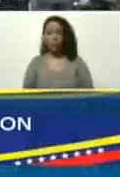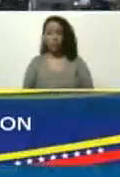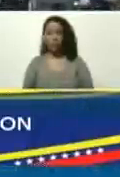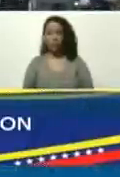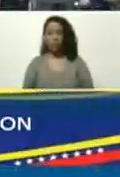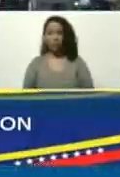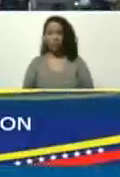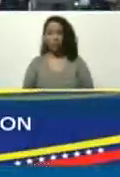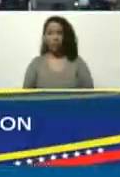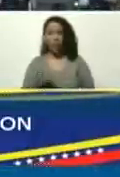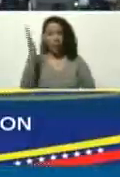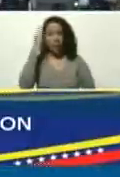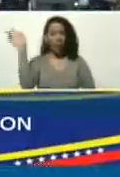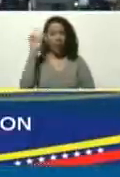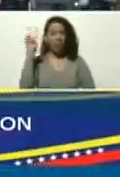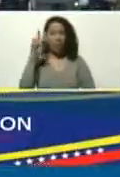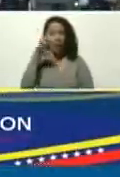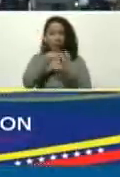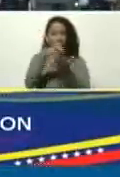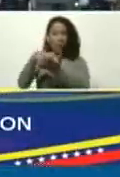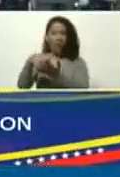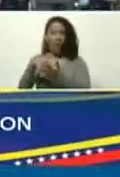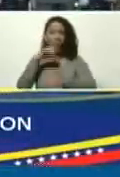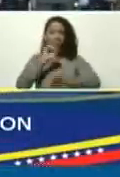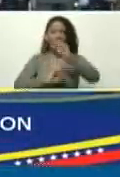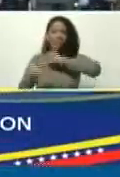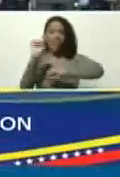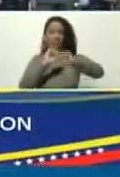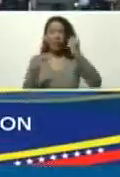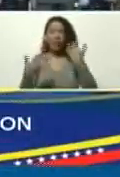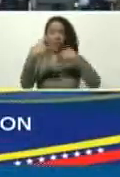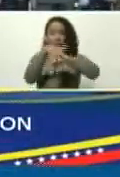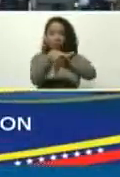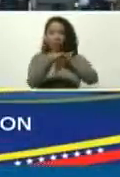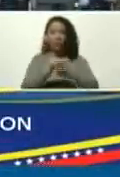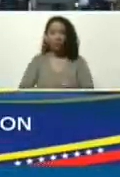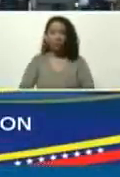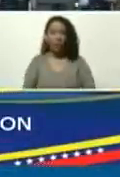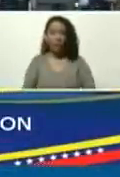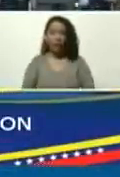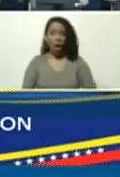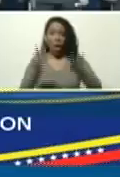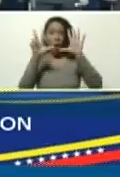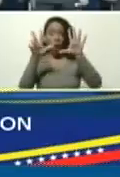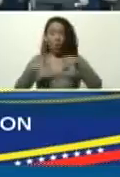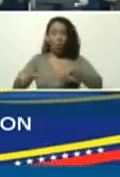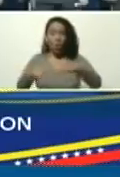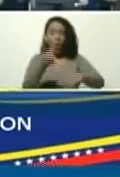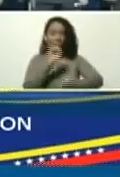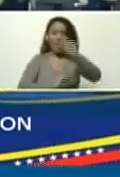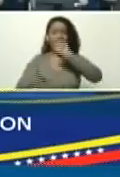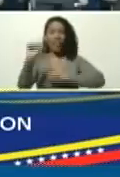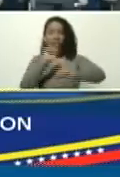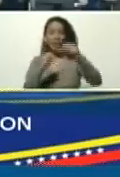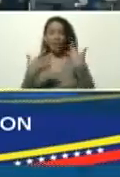sabe Venezuela que las regiones de defensa integral, las 8 regiones de defensa integral,